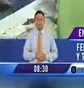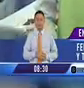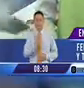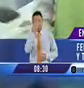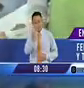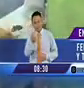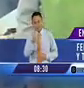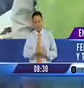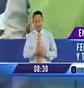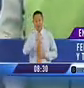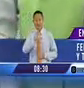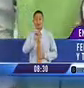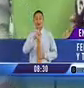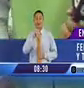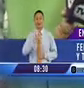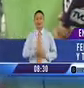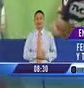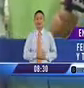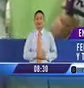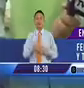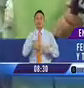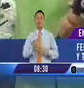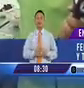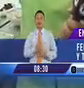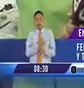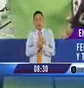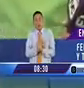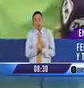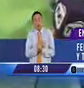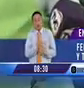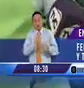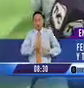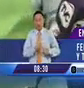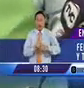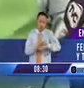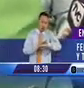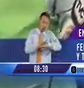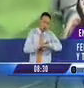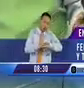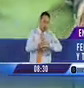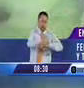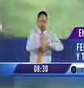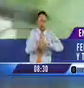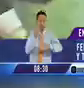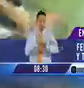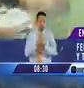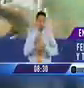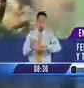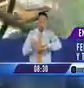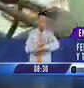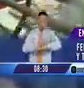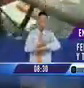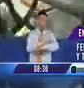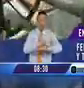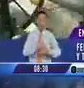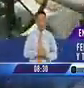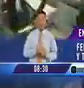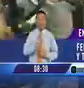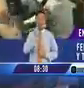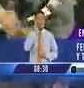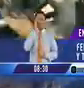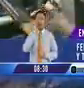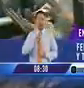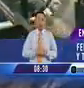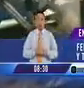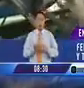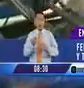Topito? La sazón está en el amor, el cariño que se le pone al cuisito. Se le hace con un rico condimento.